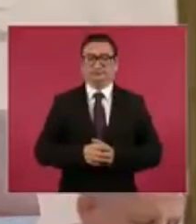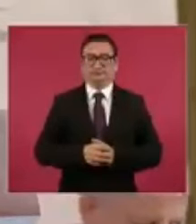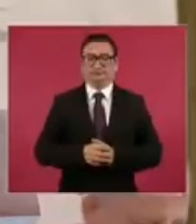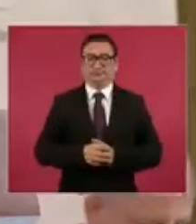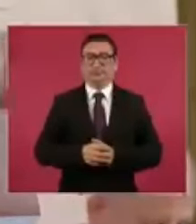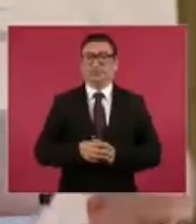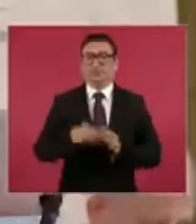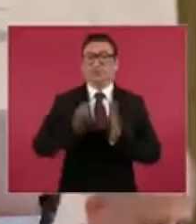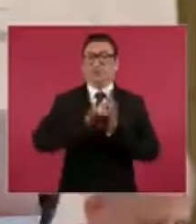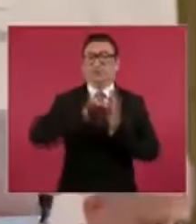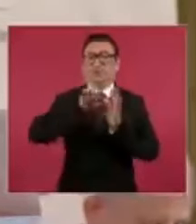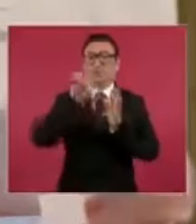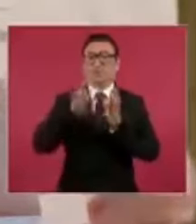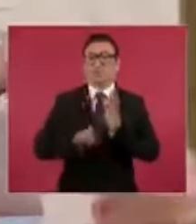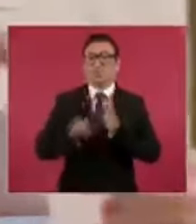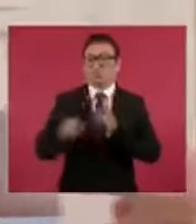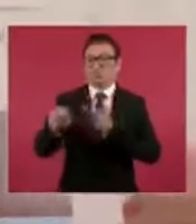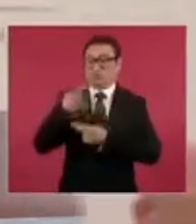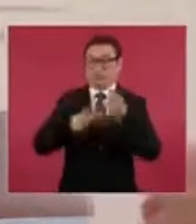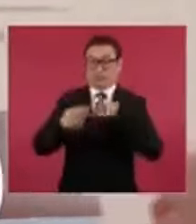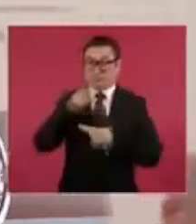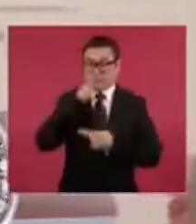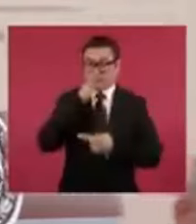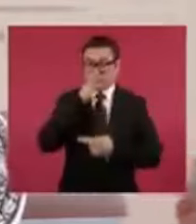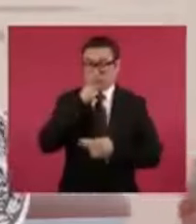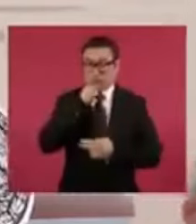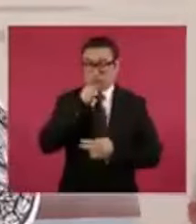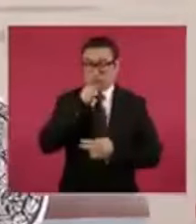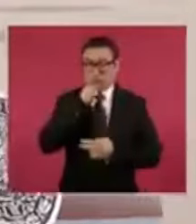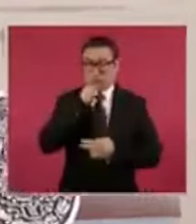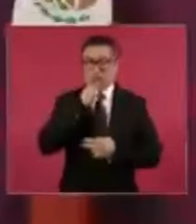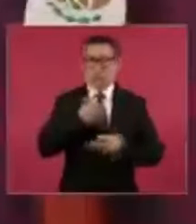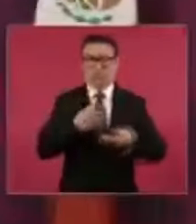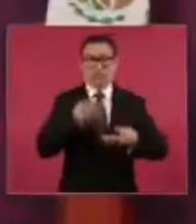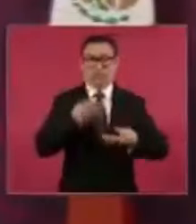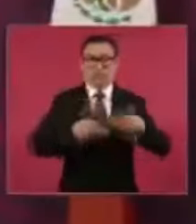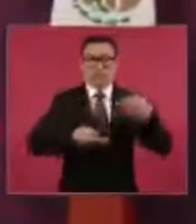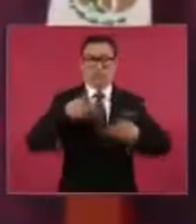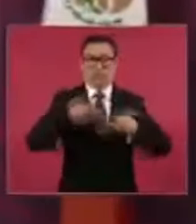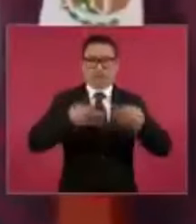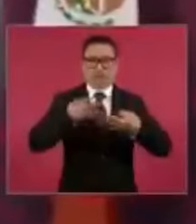Por ejemplo, si no lo dejan regresar, que la corte diga, ¿no?,